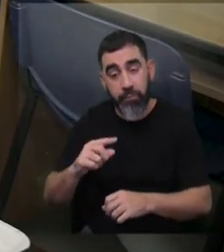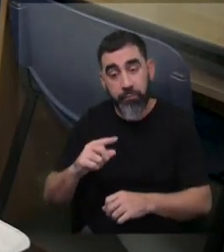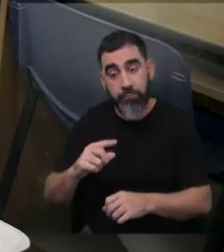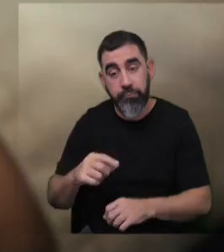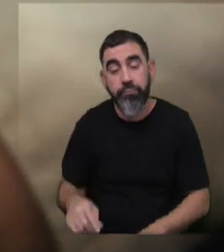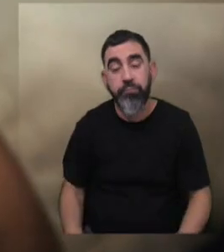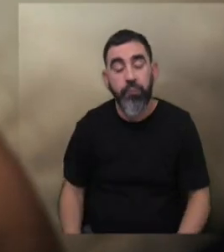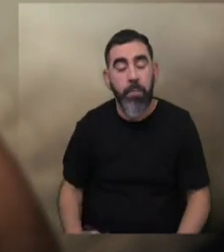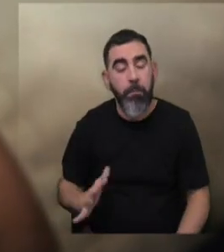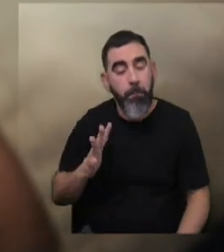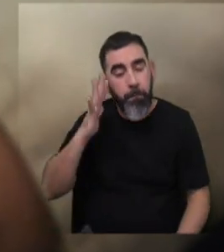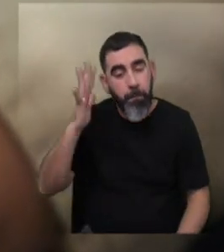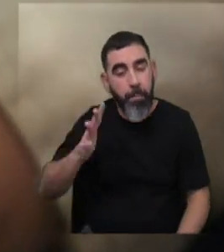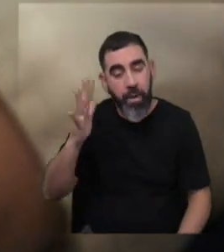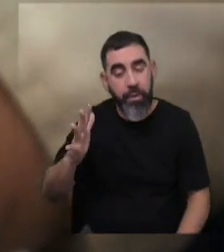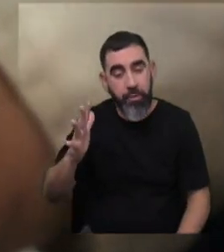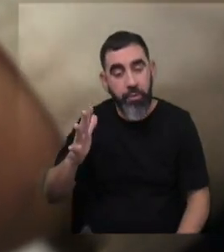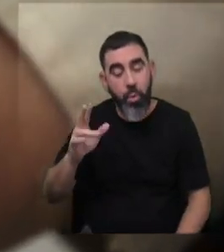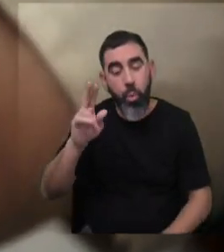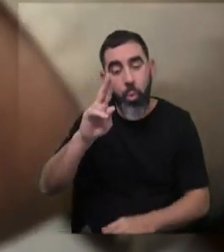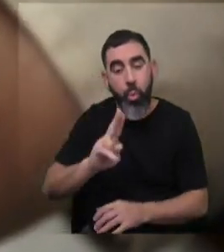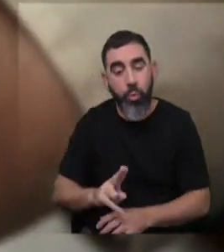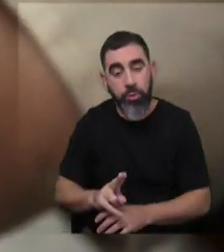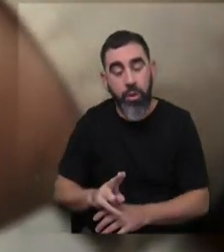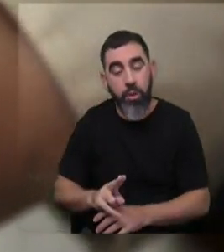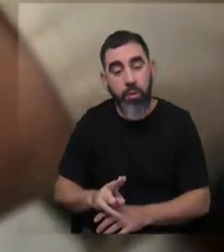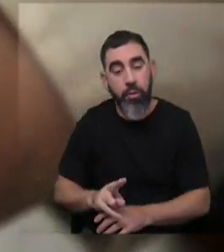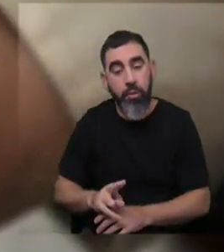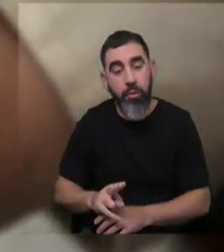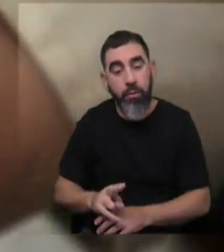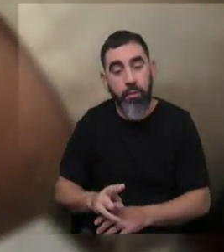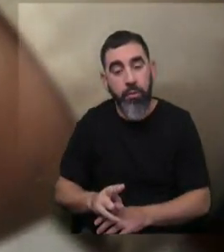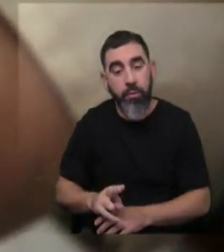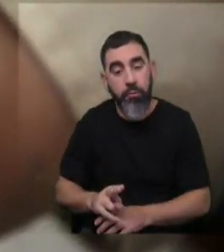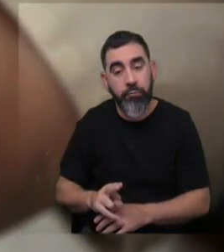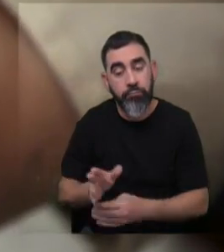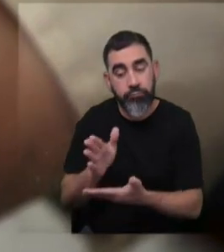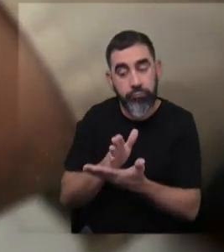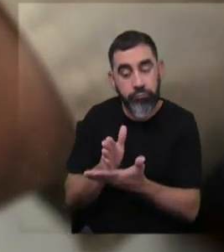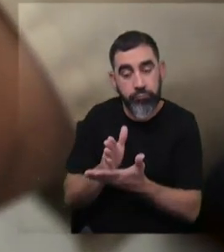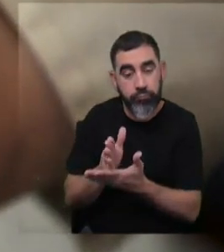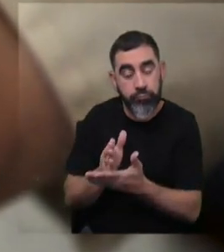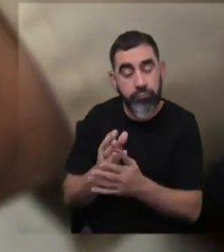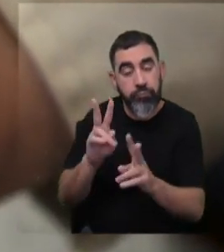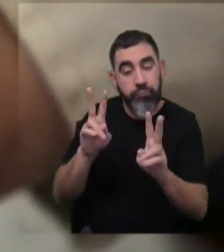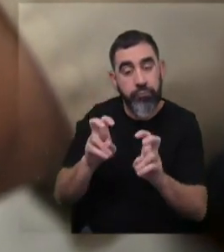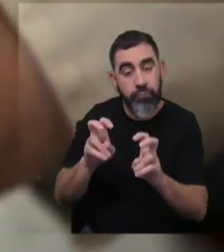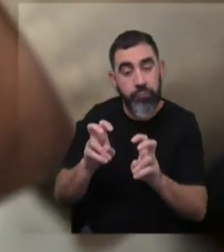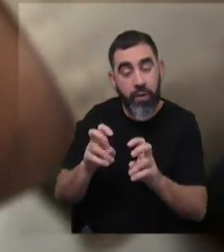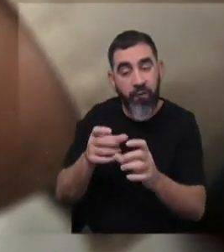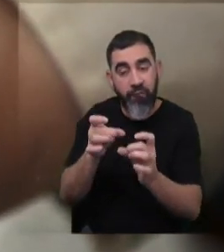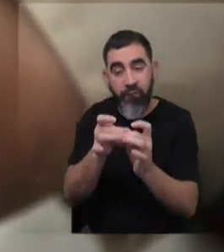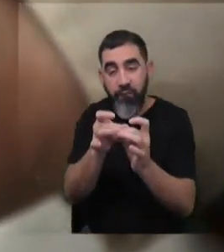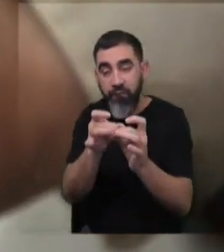tenemos la idea de que se utilizaba para producir lo que son los intermediarios o los astiles de las flechas o de